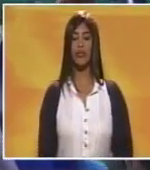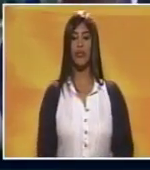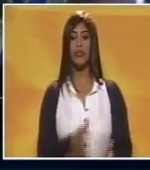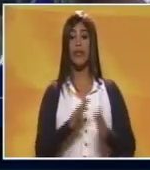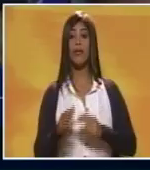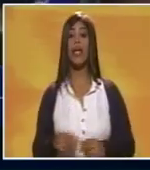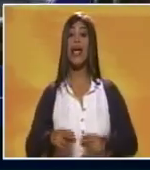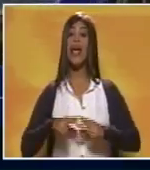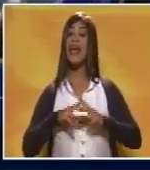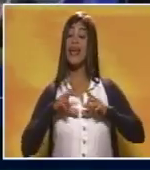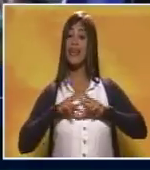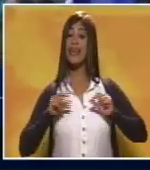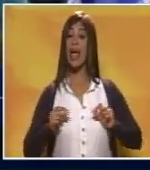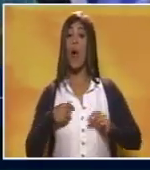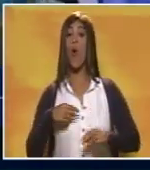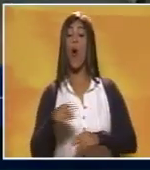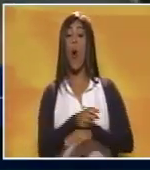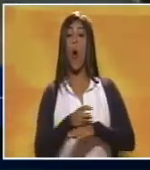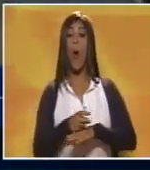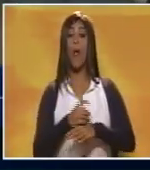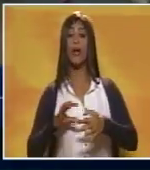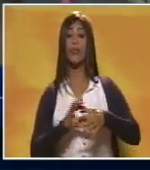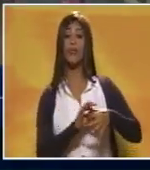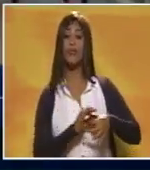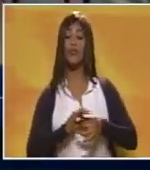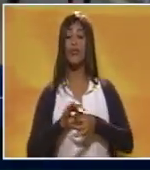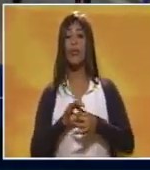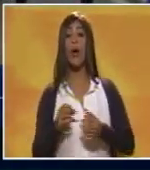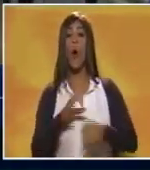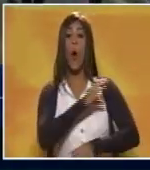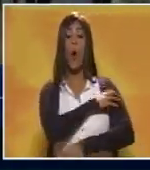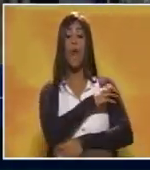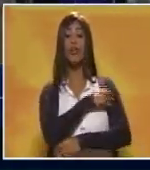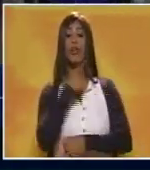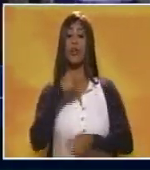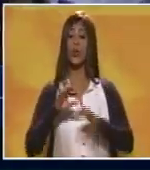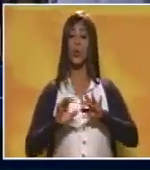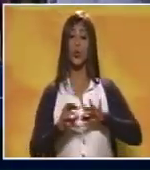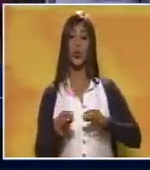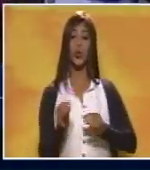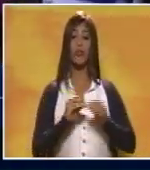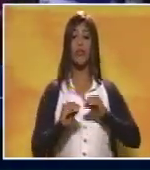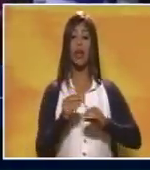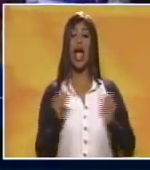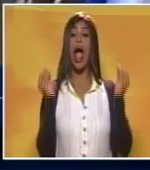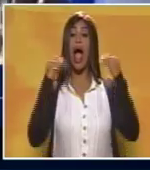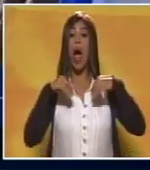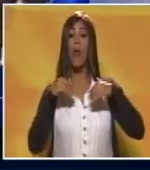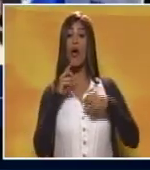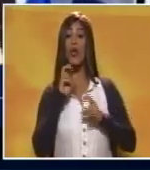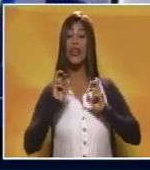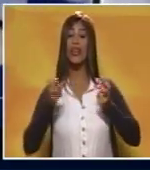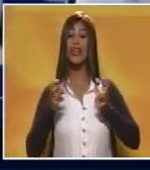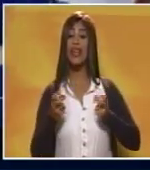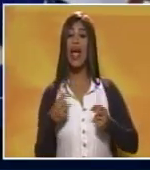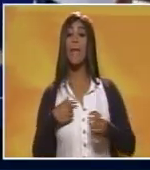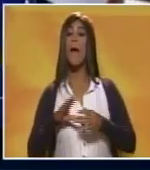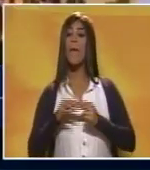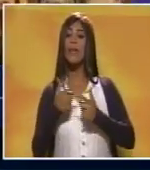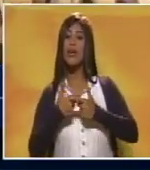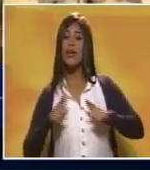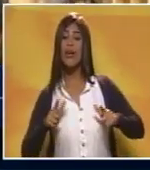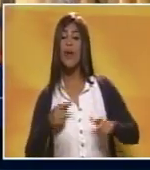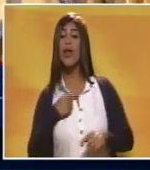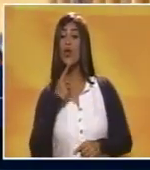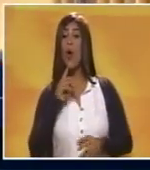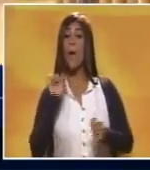En Nicaragua, el gobierno y una alianza opositora convinieron redactar los preacuerdos para la implementación de los temas consensuados relativos a la liberación de